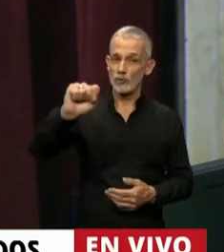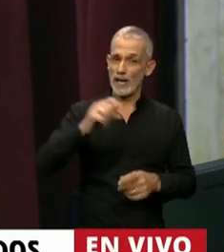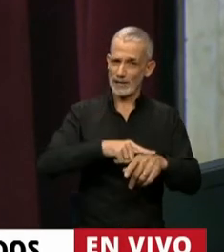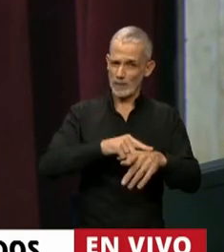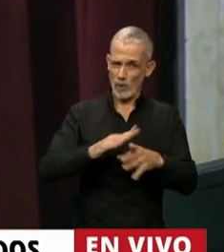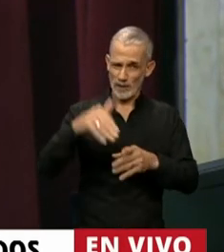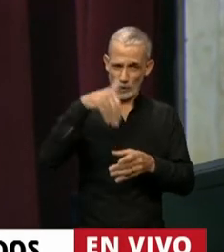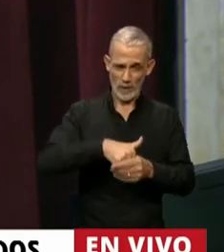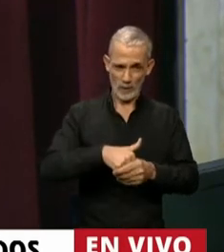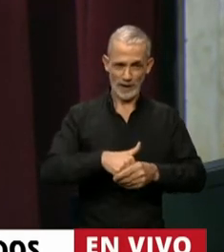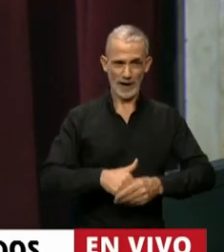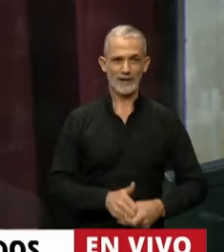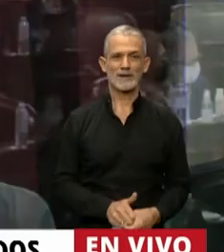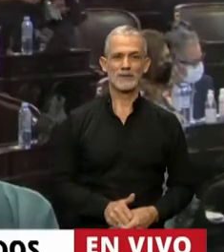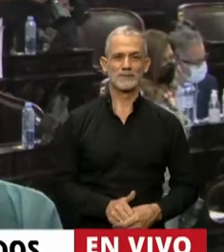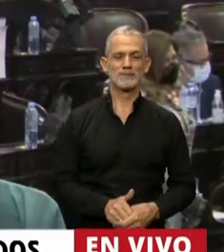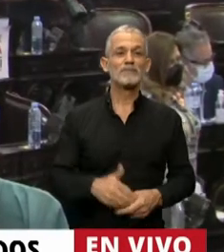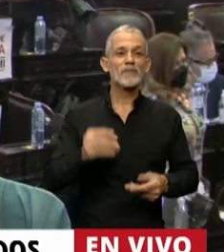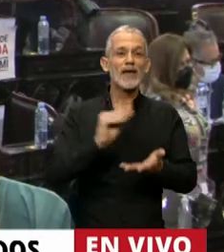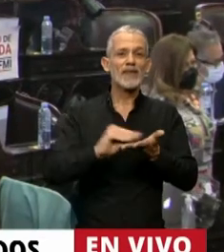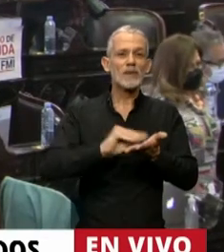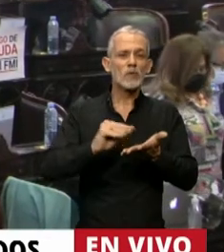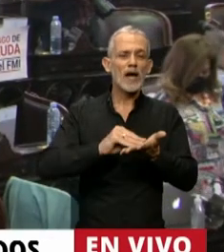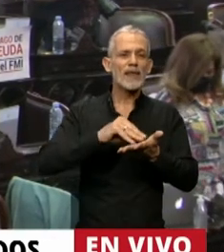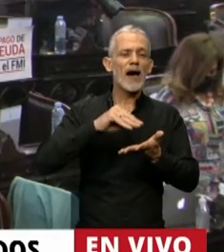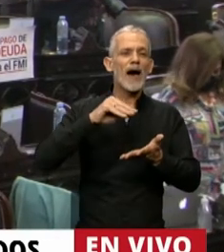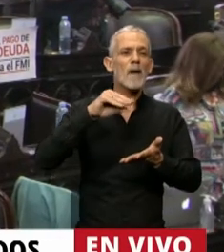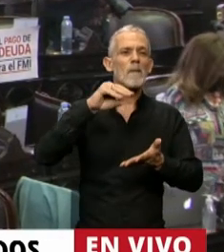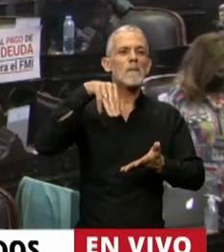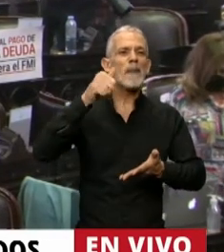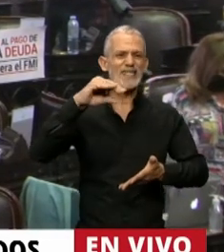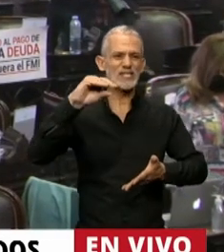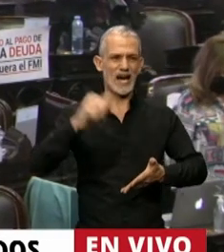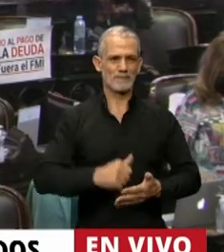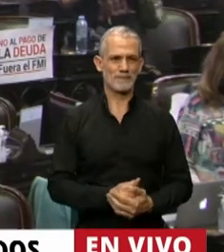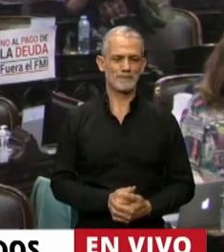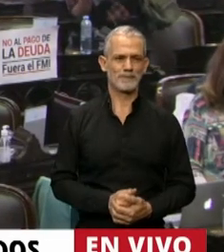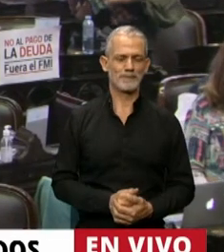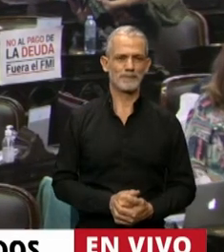Ausente a la hora de votar. Diputada Mónica Macha.